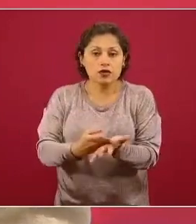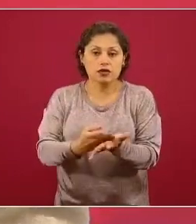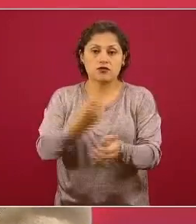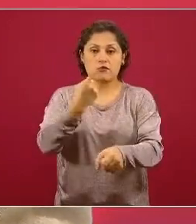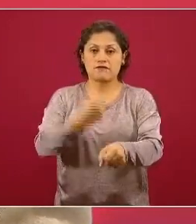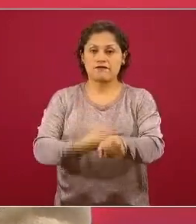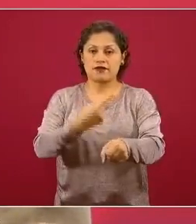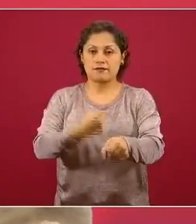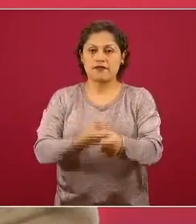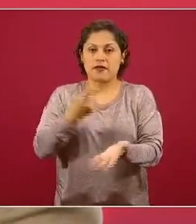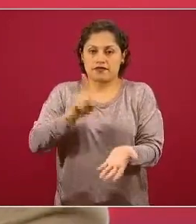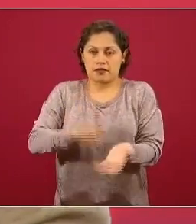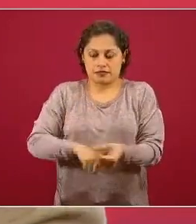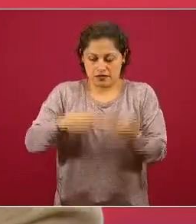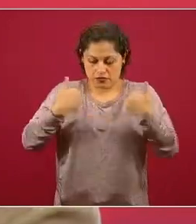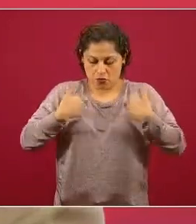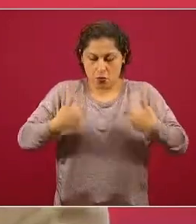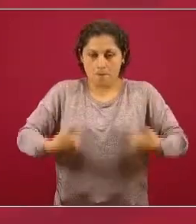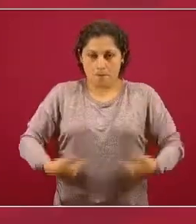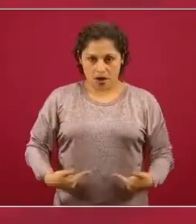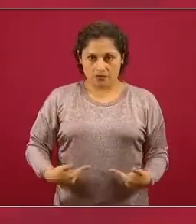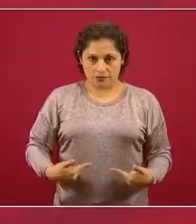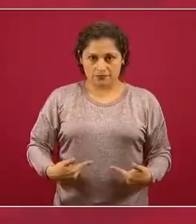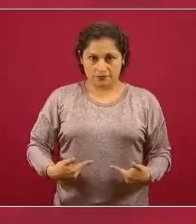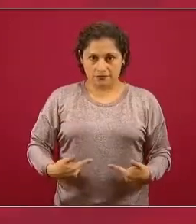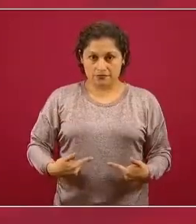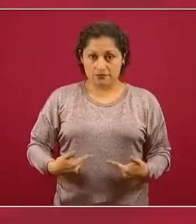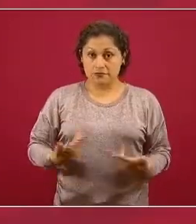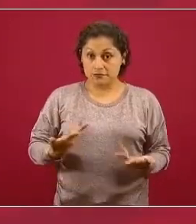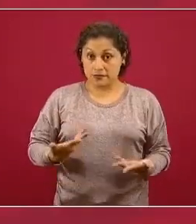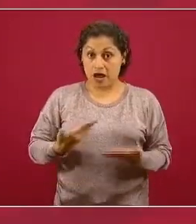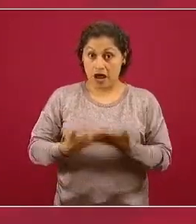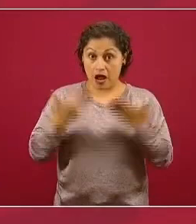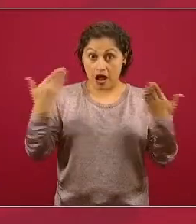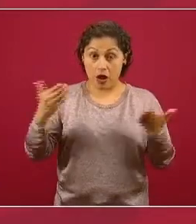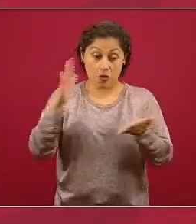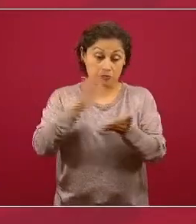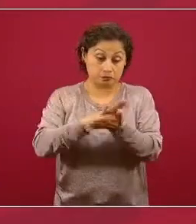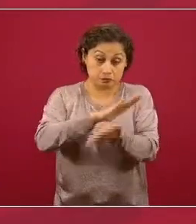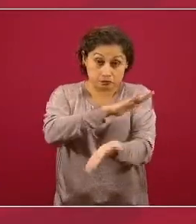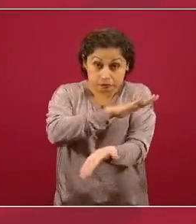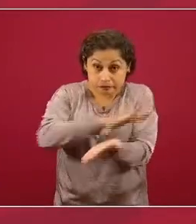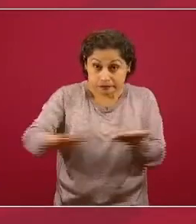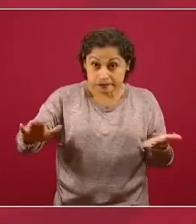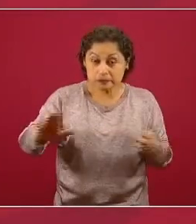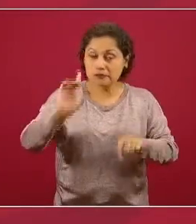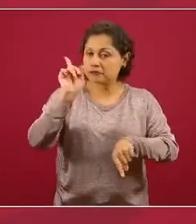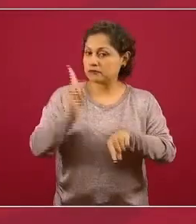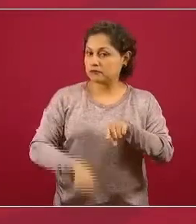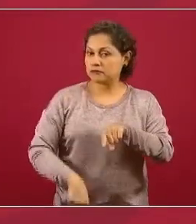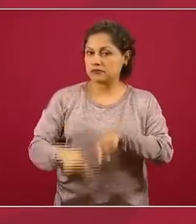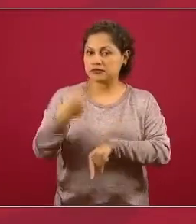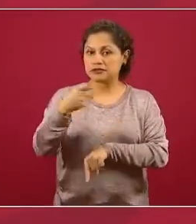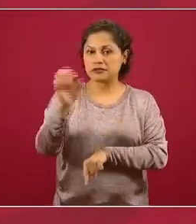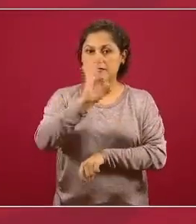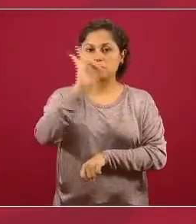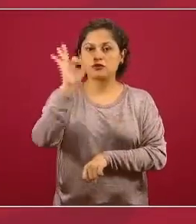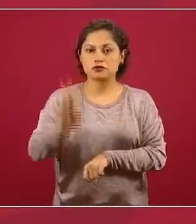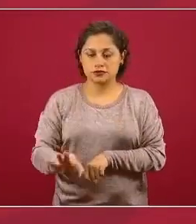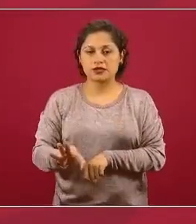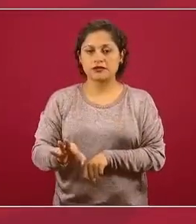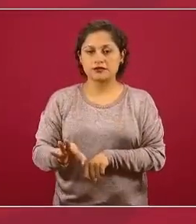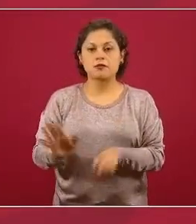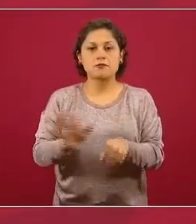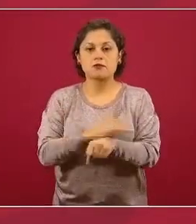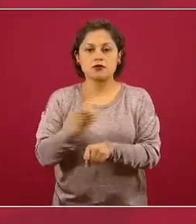fue erradicada, es decir, eliminada por completo de la faz de la Tierra por la acción humana.